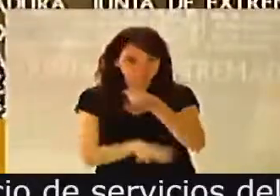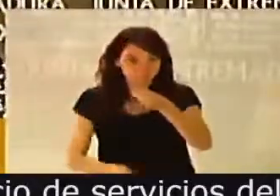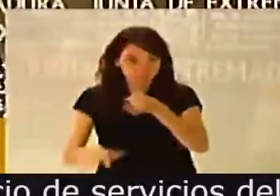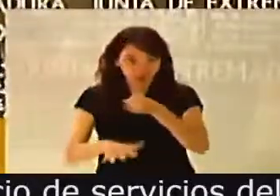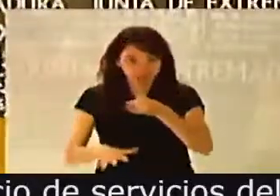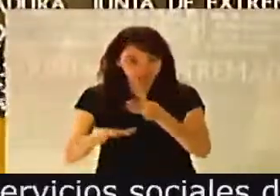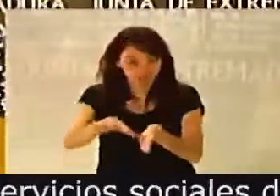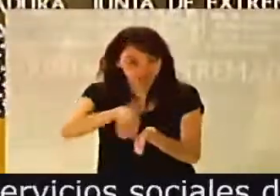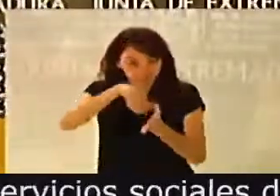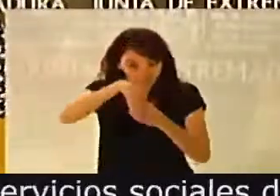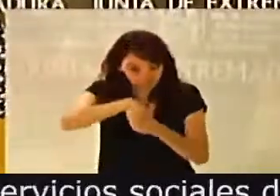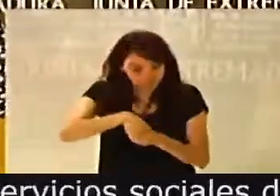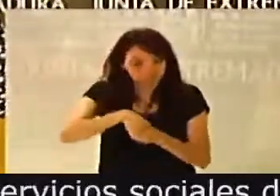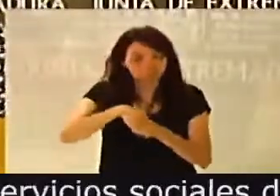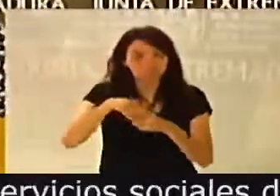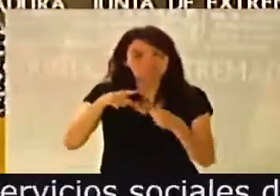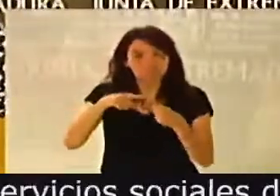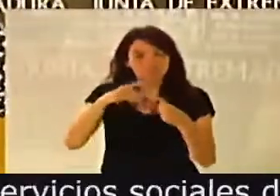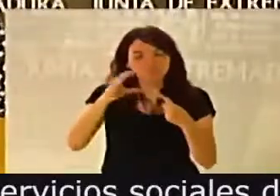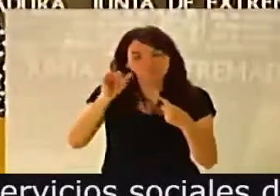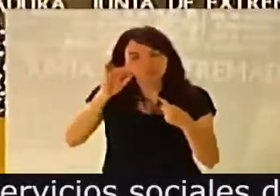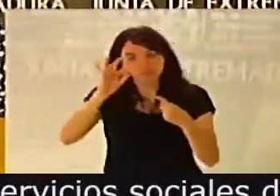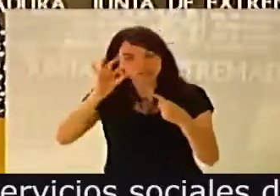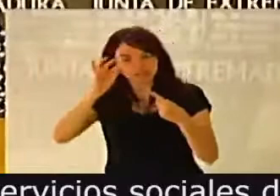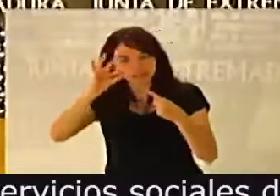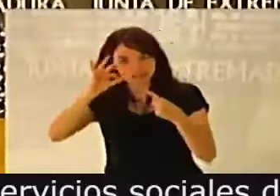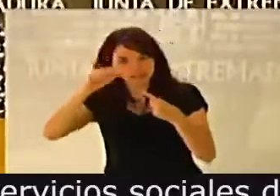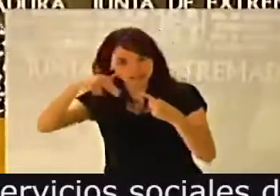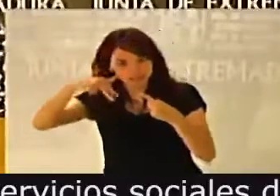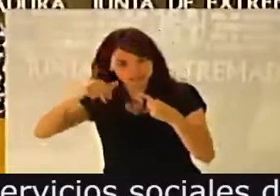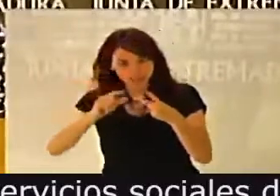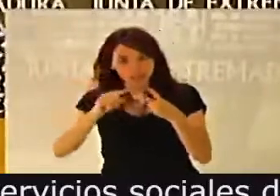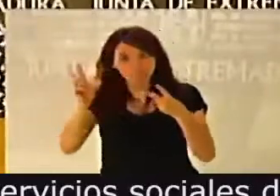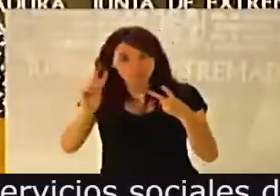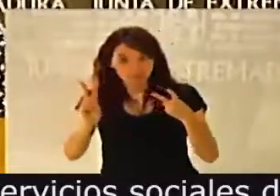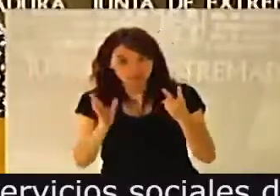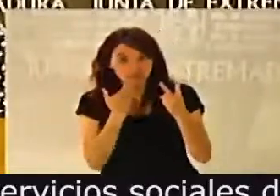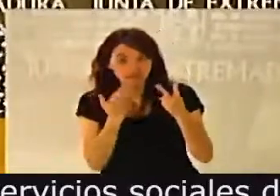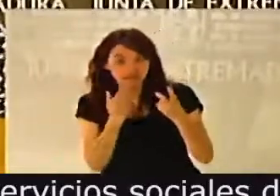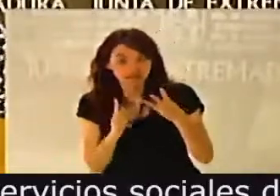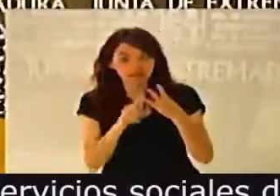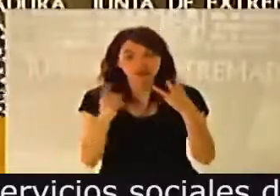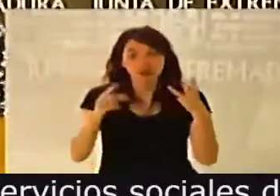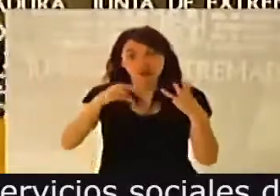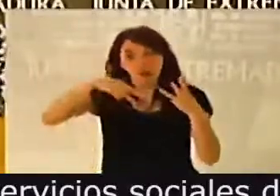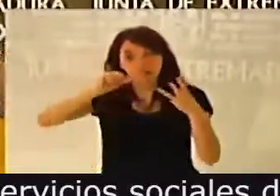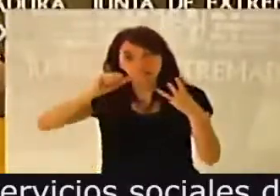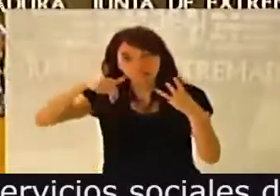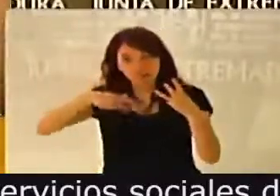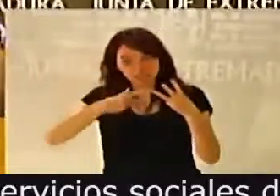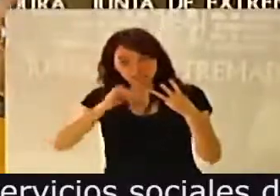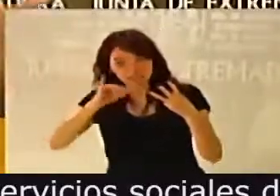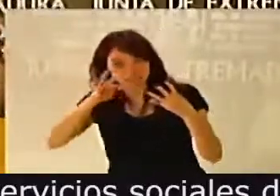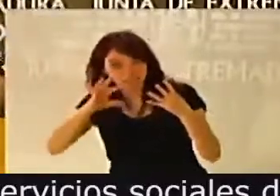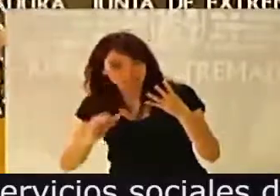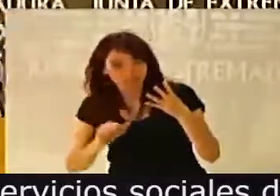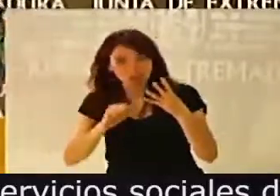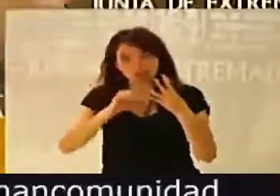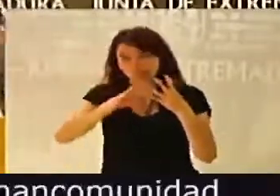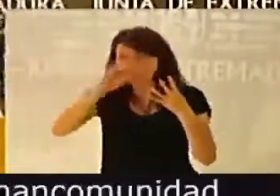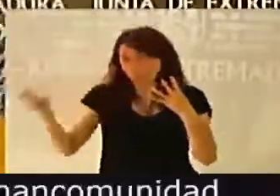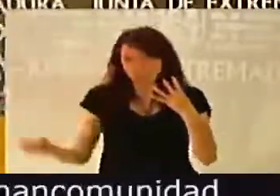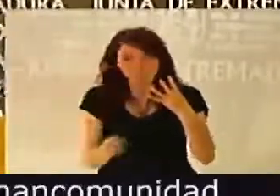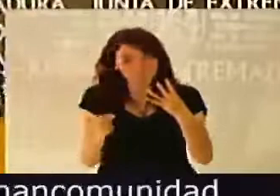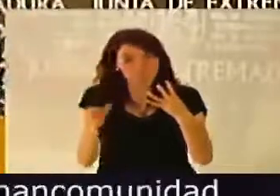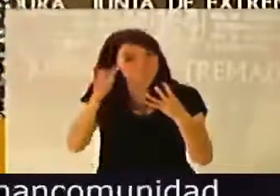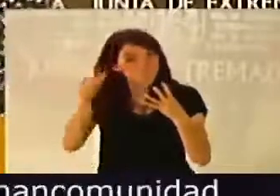ayuntamientos de Cristina, Don Álvaro, Manchita, San Pedro de Mérida y Valverde de Mérida, así como la mancomunidad Pantano de Alange. En definitiva, las cosas